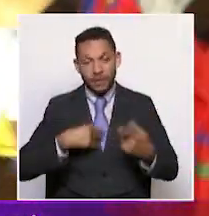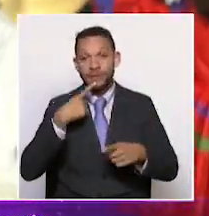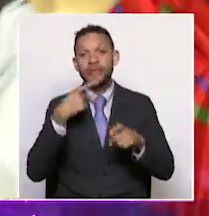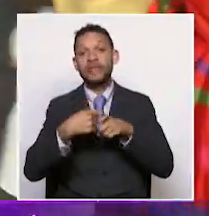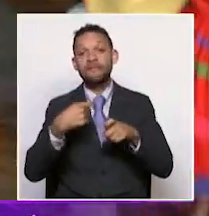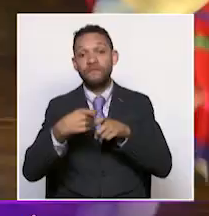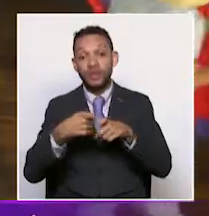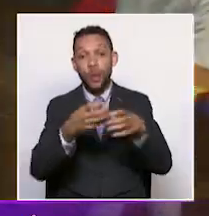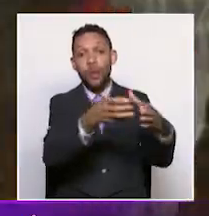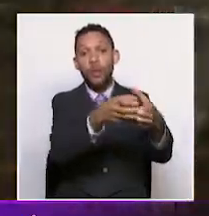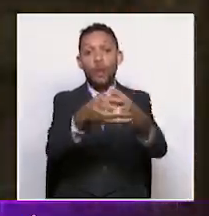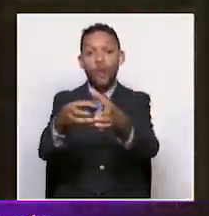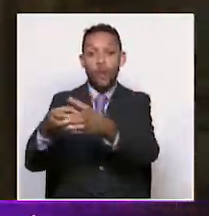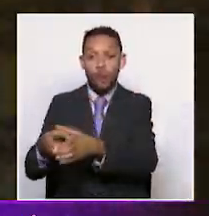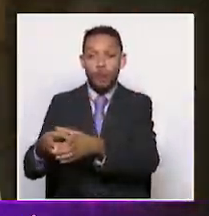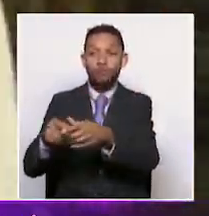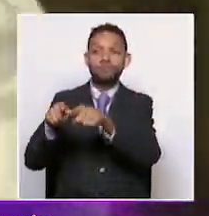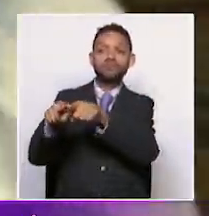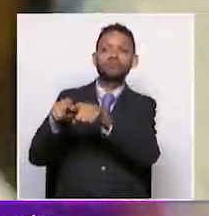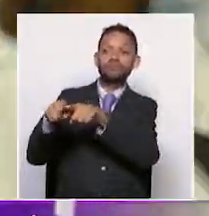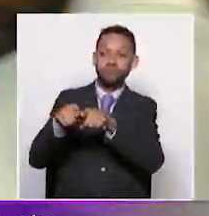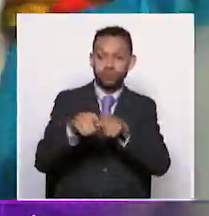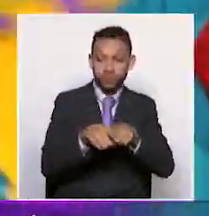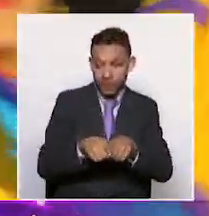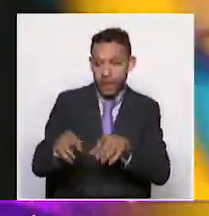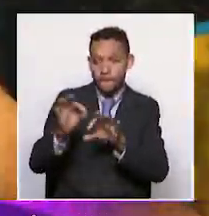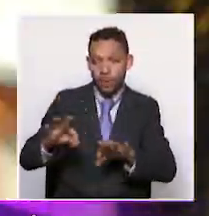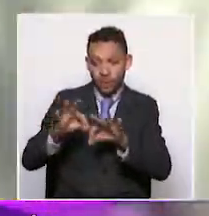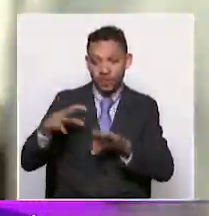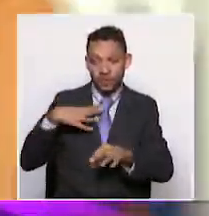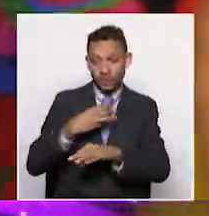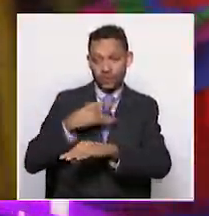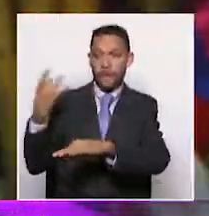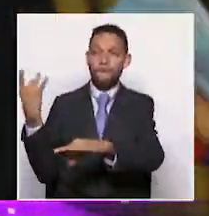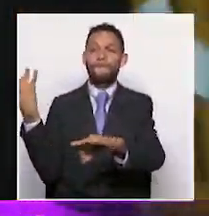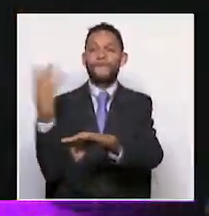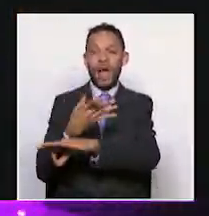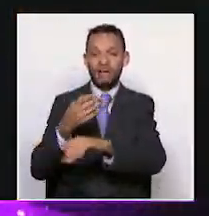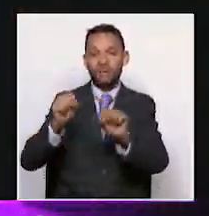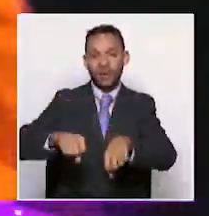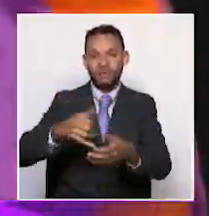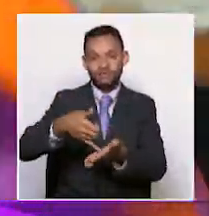unas compañías muy importantes y gracias a Dios pudimos sacar adelante el proceso.